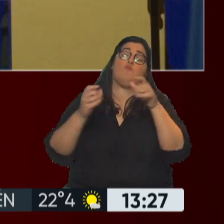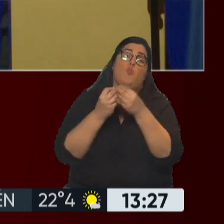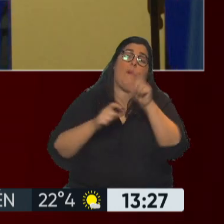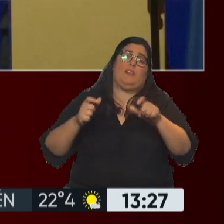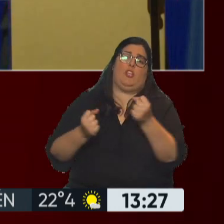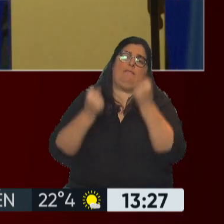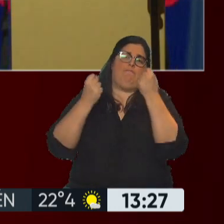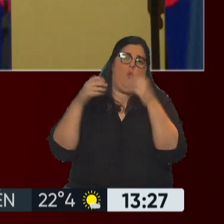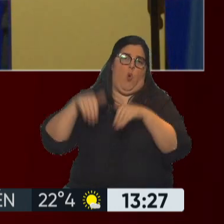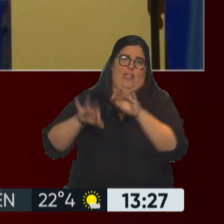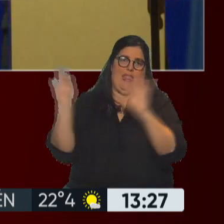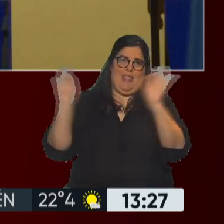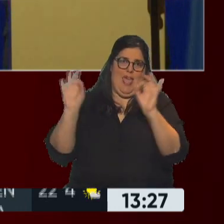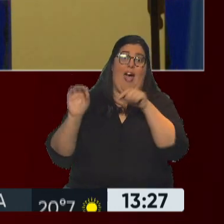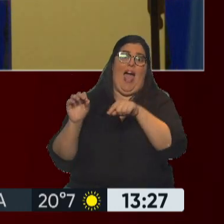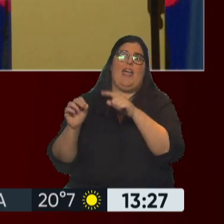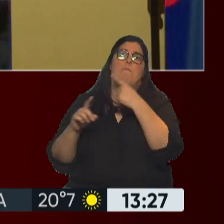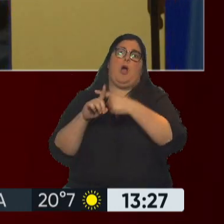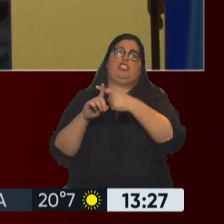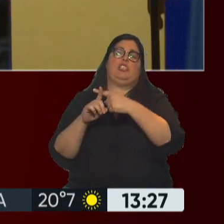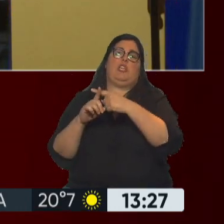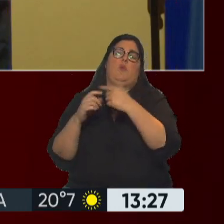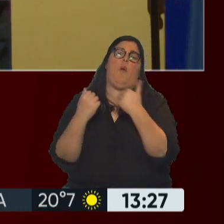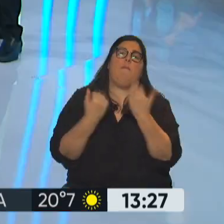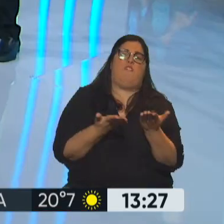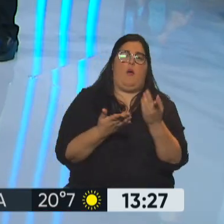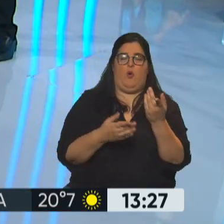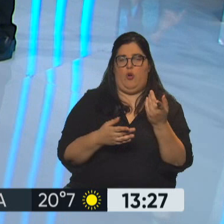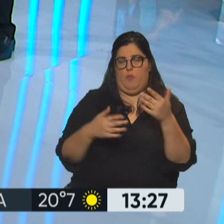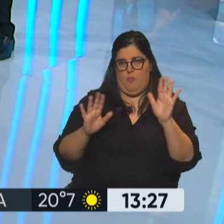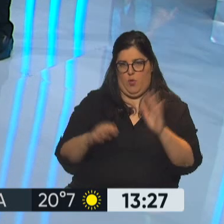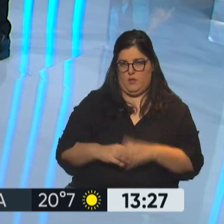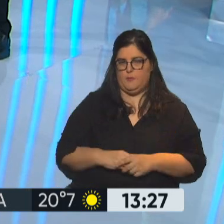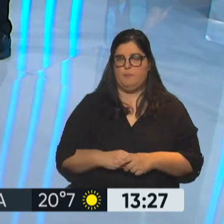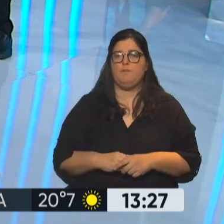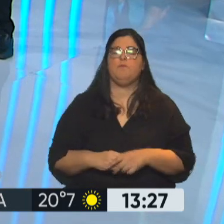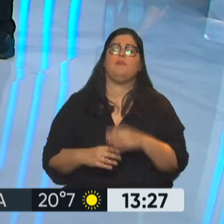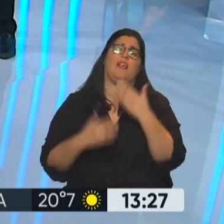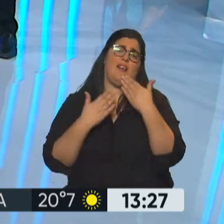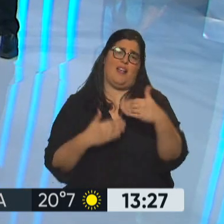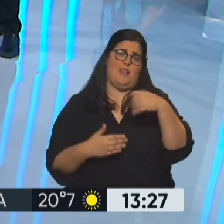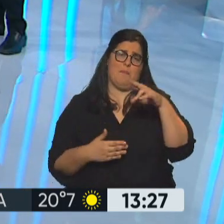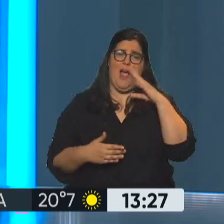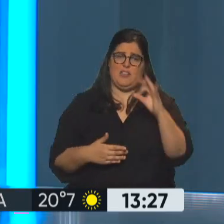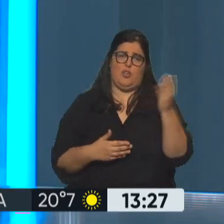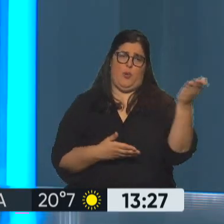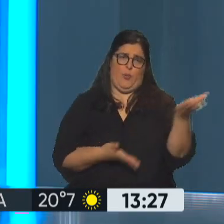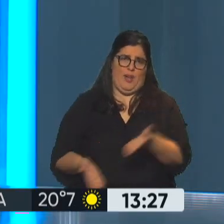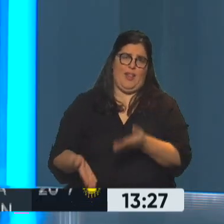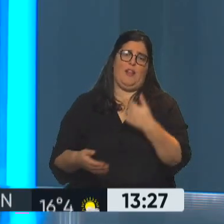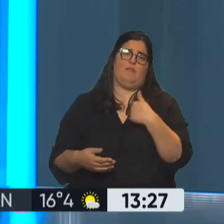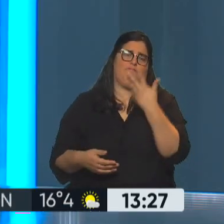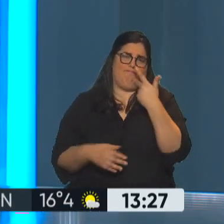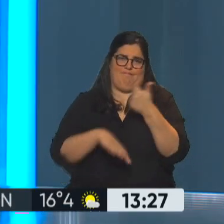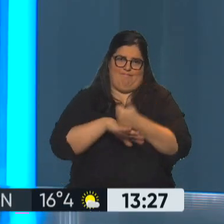ahí aumenta el componente de votos válidos. Bien, Marcio Resende, gracias por haber venido. Un placer, ¿eh?